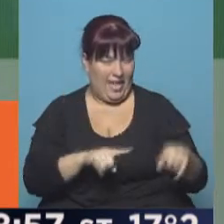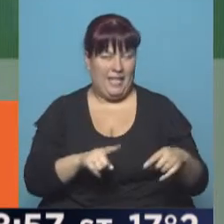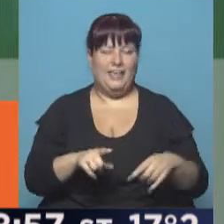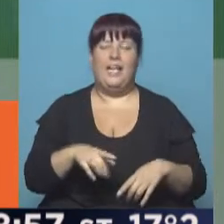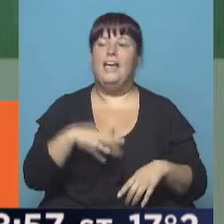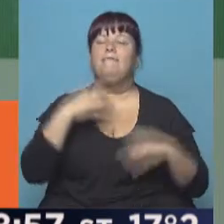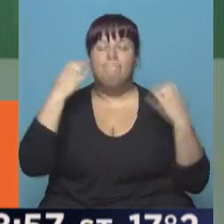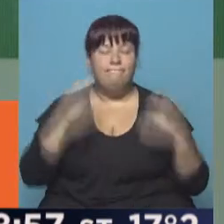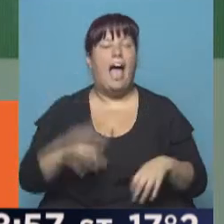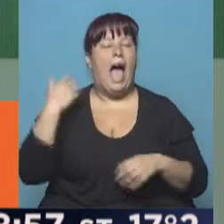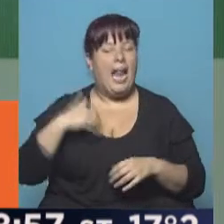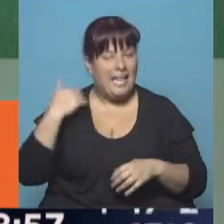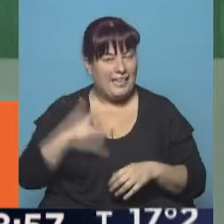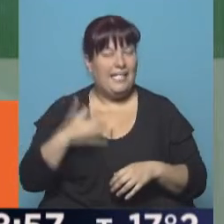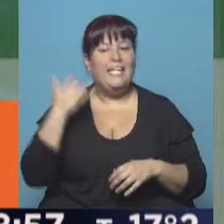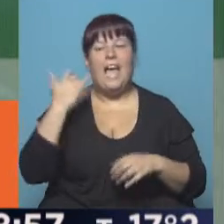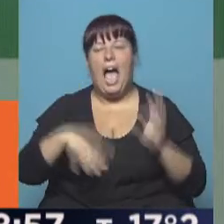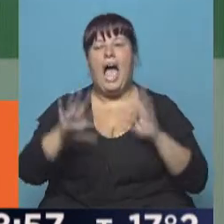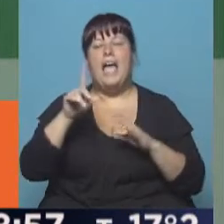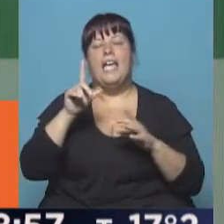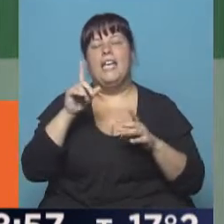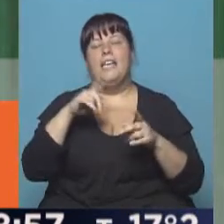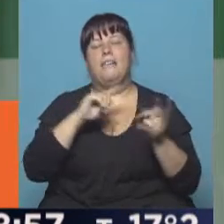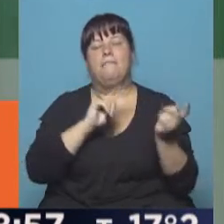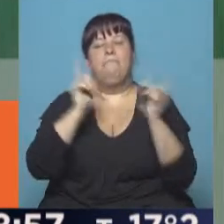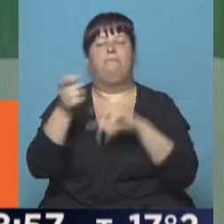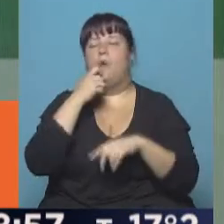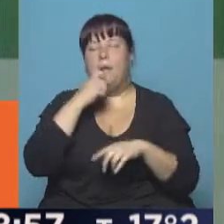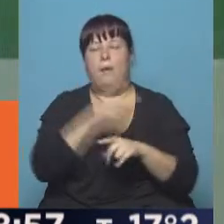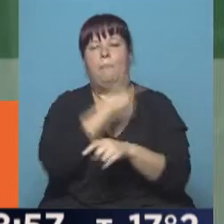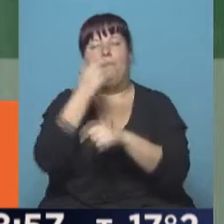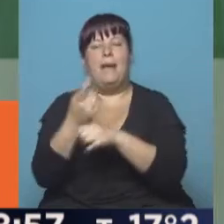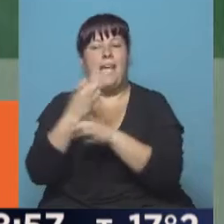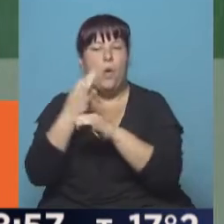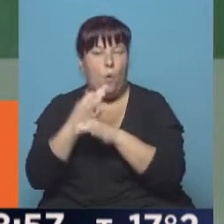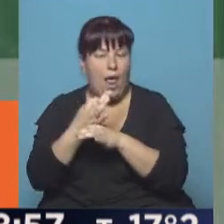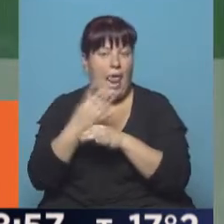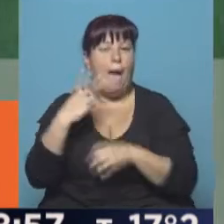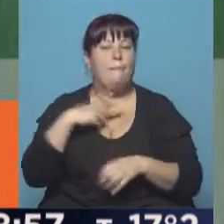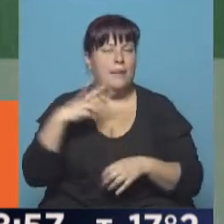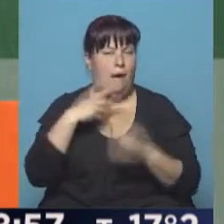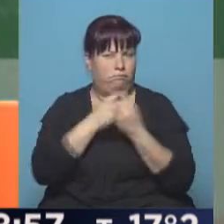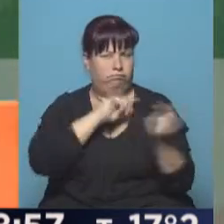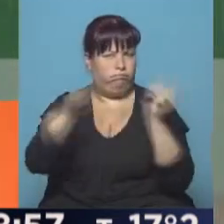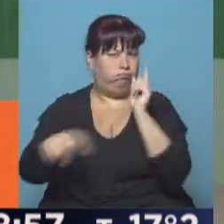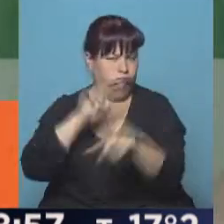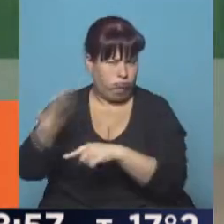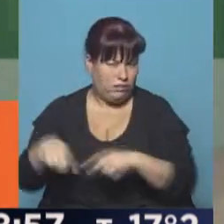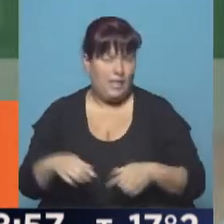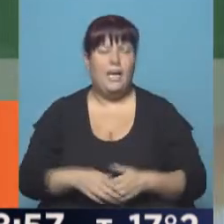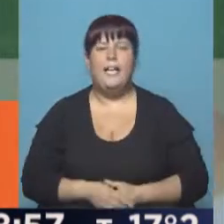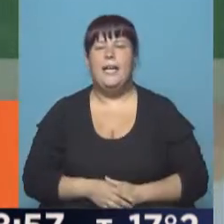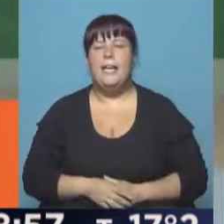efectivamente la argentina tiene un fenómeno de pasaje a la escuela de gestión privada muy fuerte